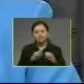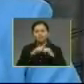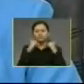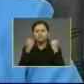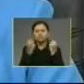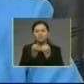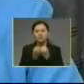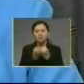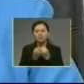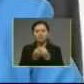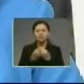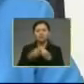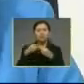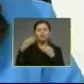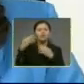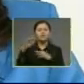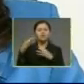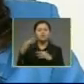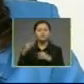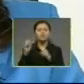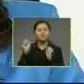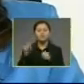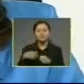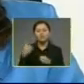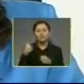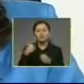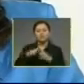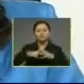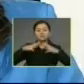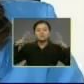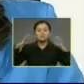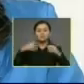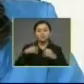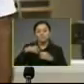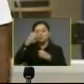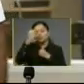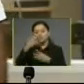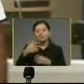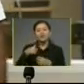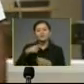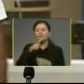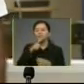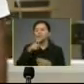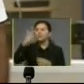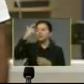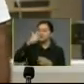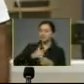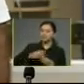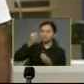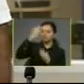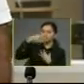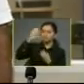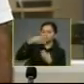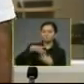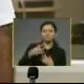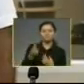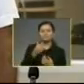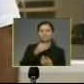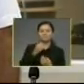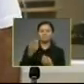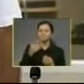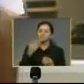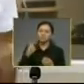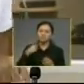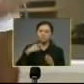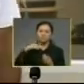que puede juzgar que tiene exceso de información es la persona que recibe la información. Y esa es una diferencia fundamental. Es decir, y